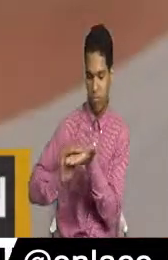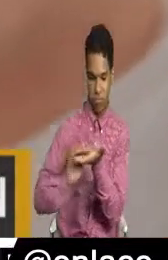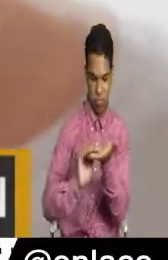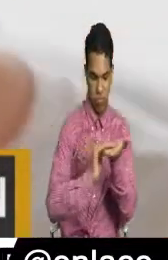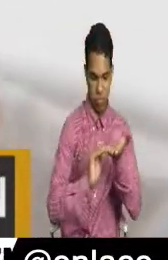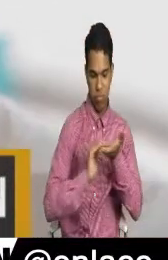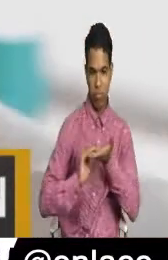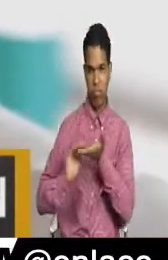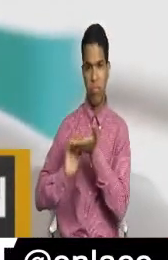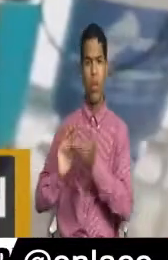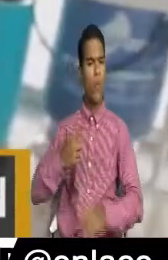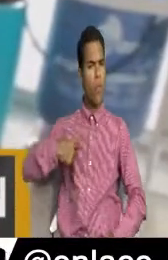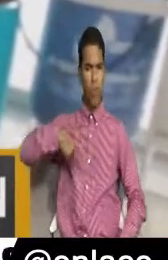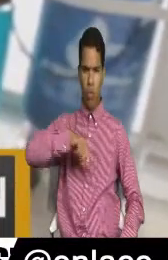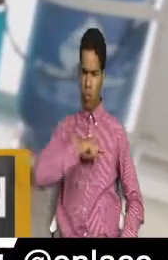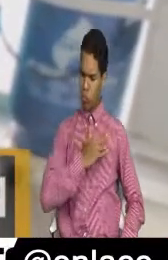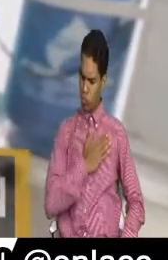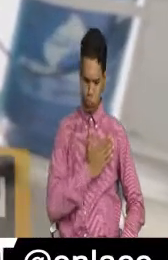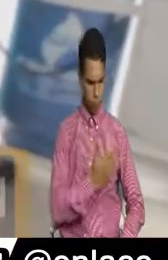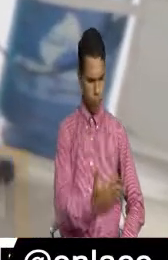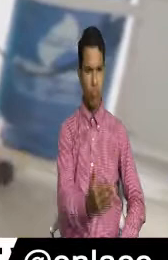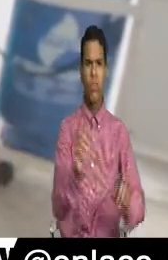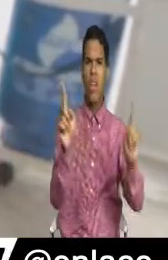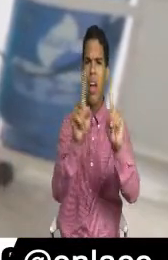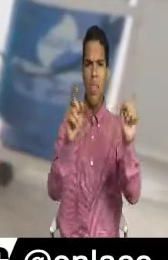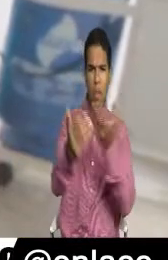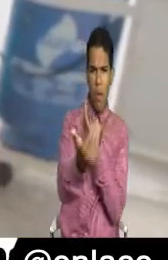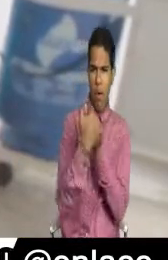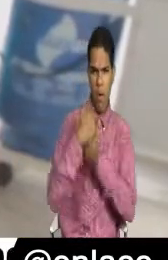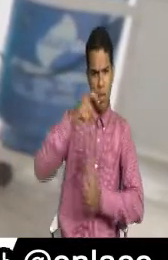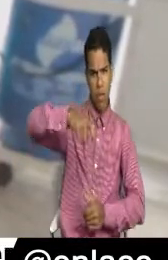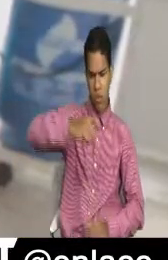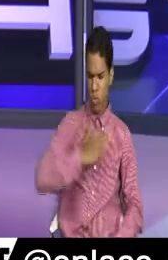presto a asesorarlo en cualquier tema que lo requiera.